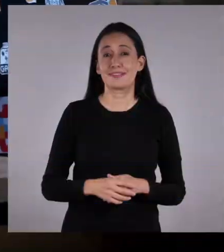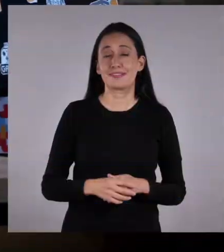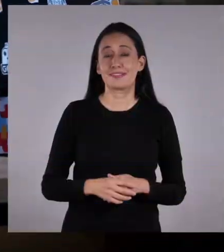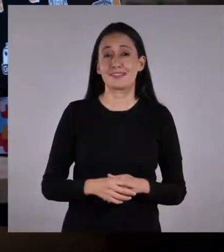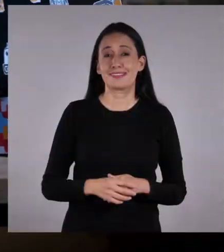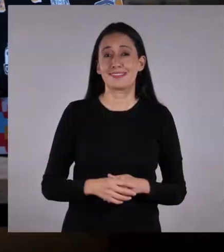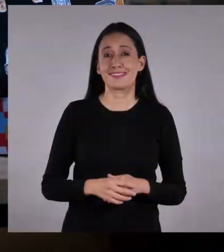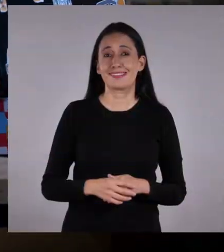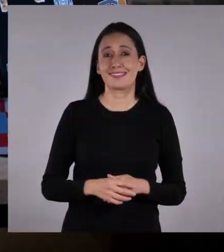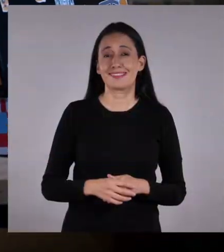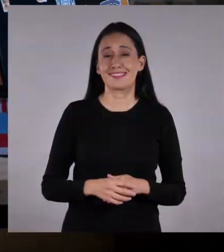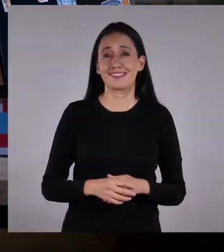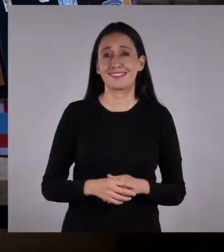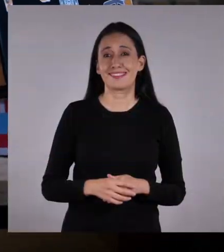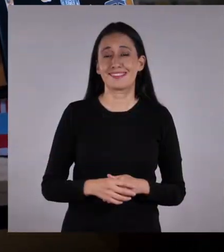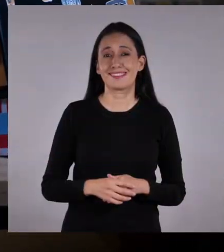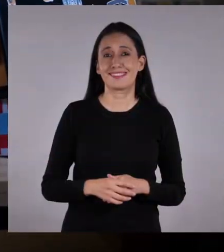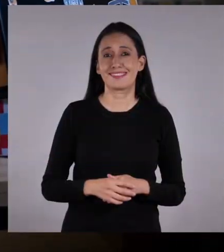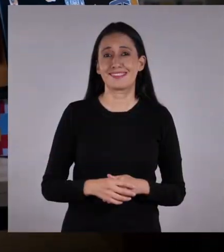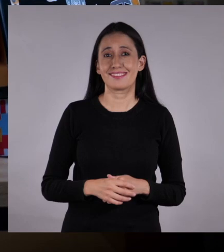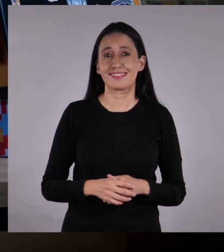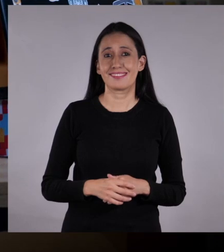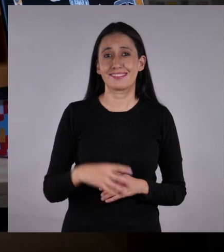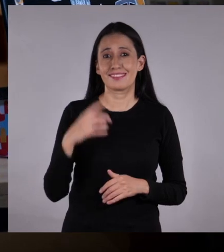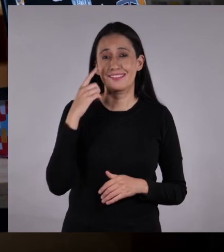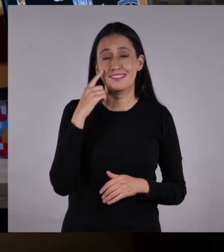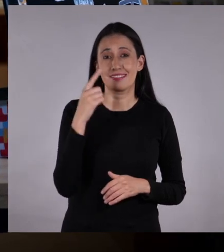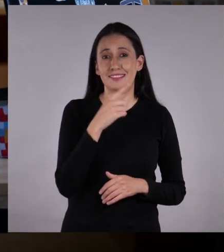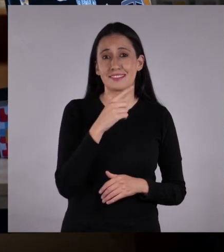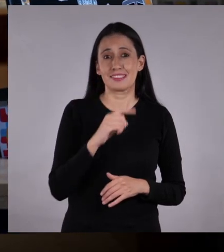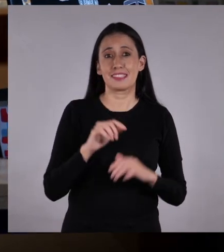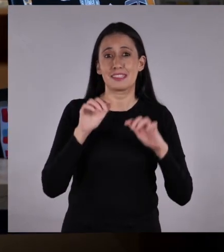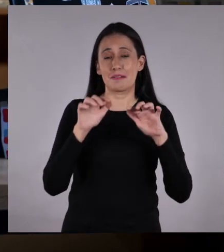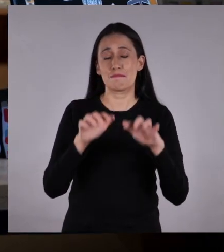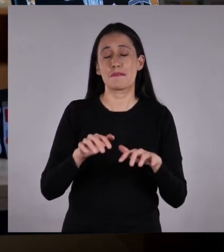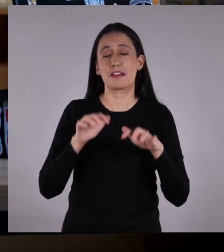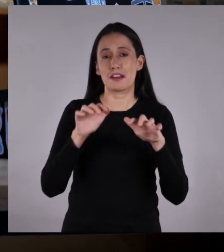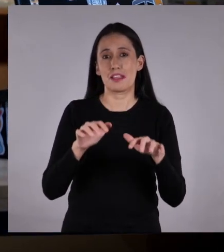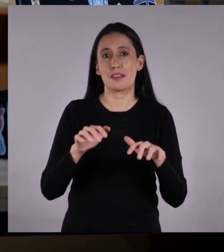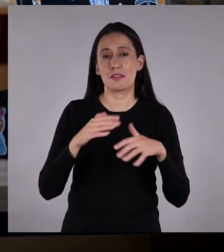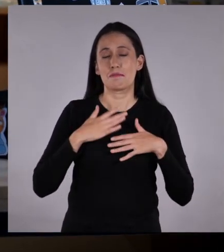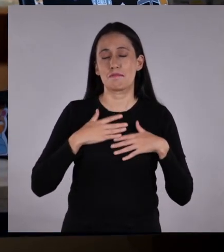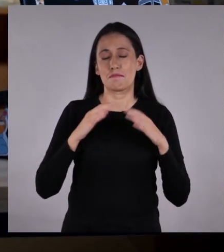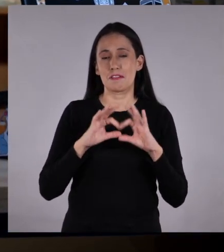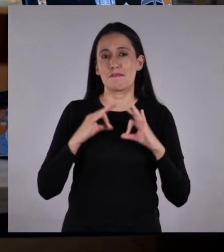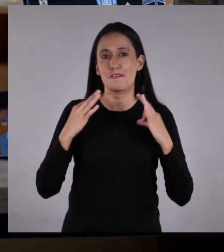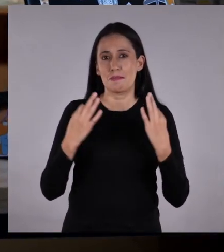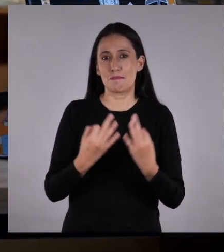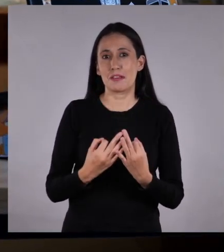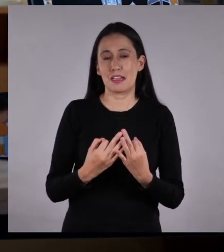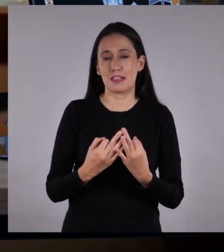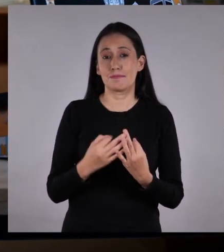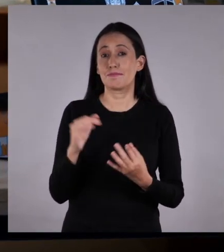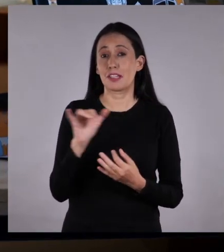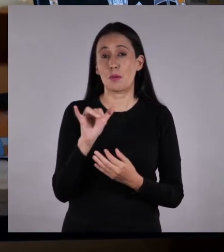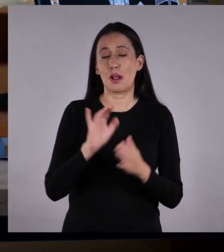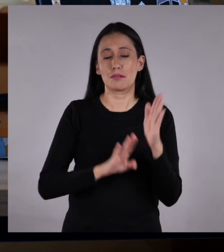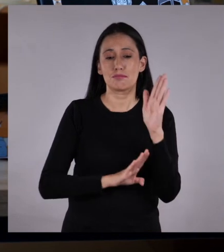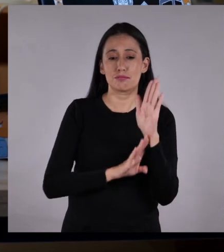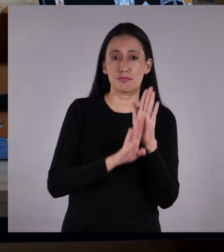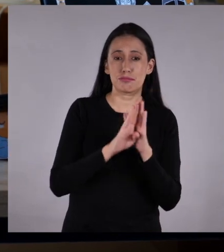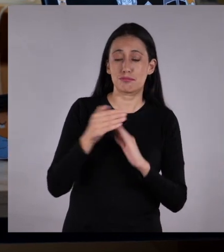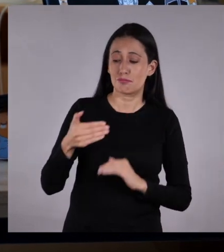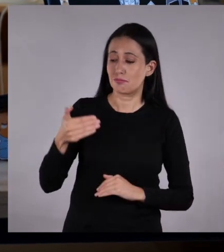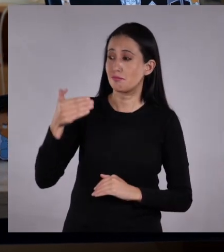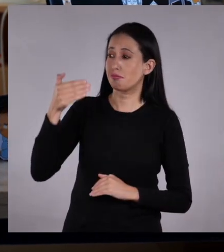Ese peludito fue parte de mi familia por mucho tiempo. Creció junto a mí y fue mi amigo.